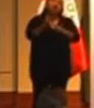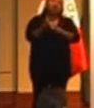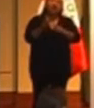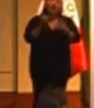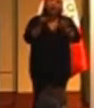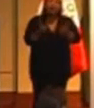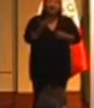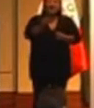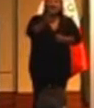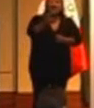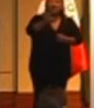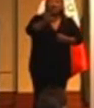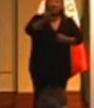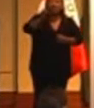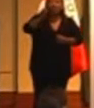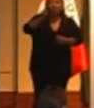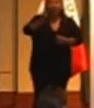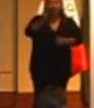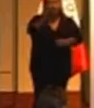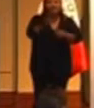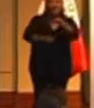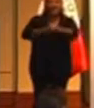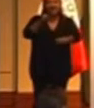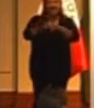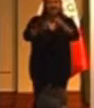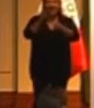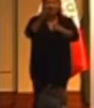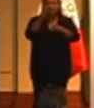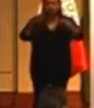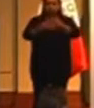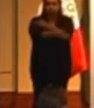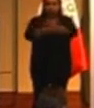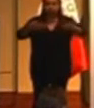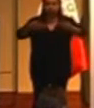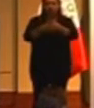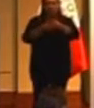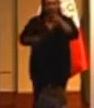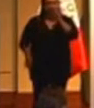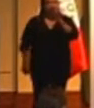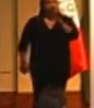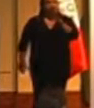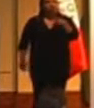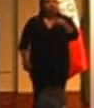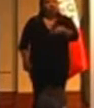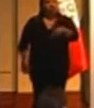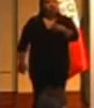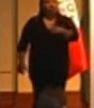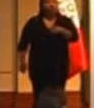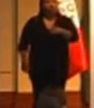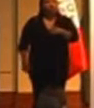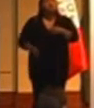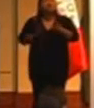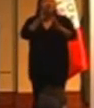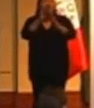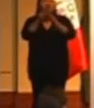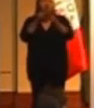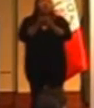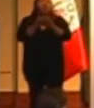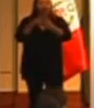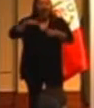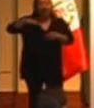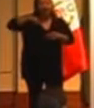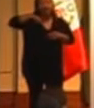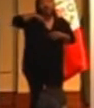más de 150 bicicletas en los dos sentidos. Y creo que con ese dato ya me quedé corto. Caminemos nomás